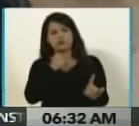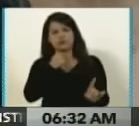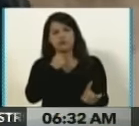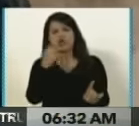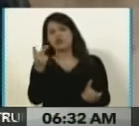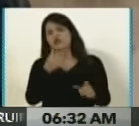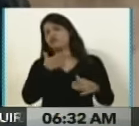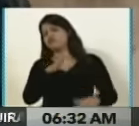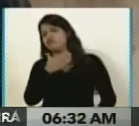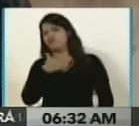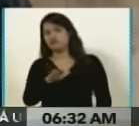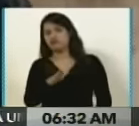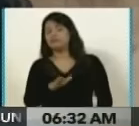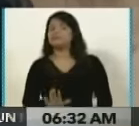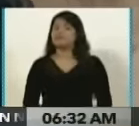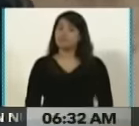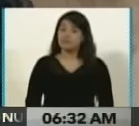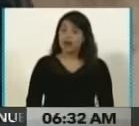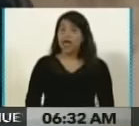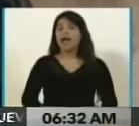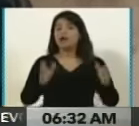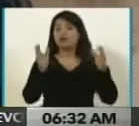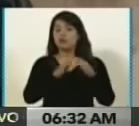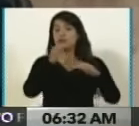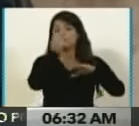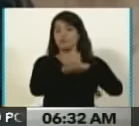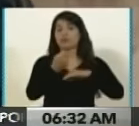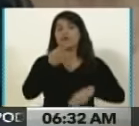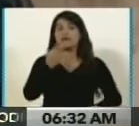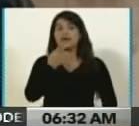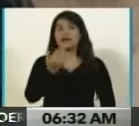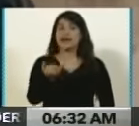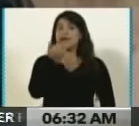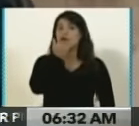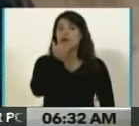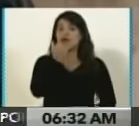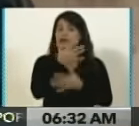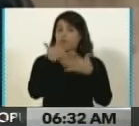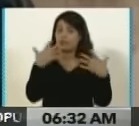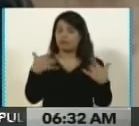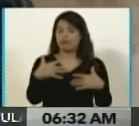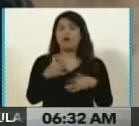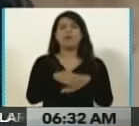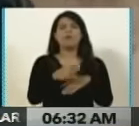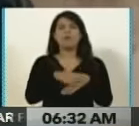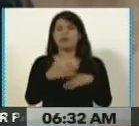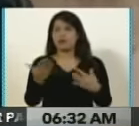es un error serio de la dirección política de ese tiempo, porque